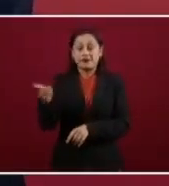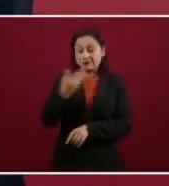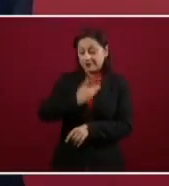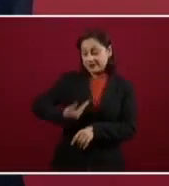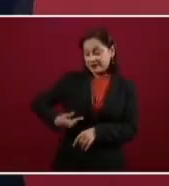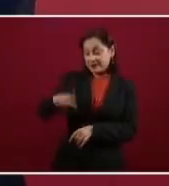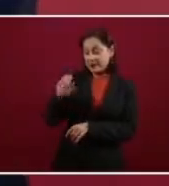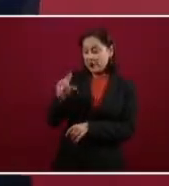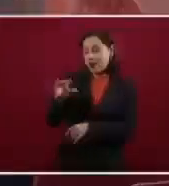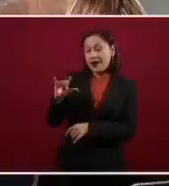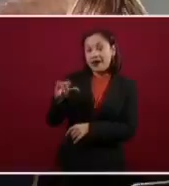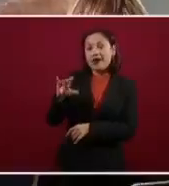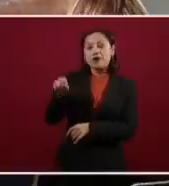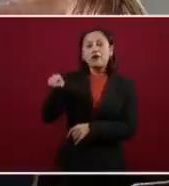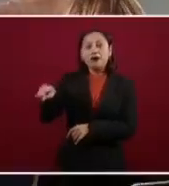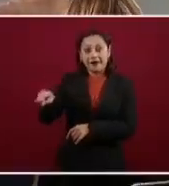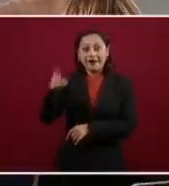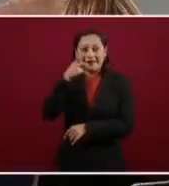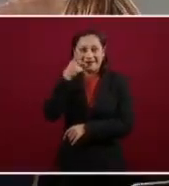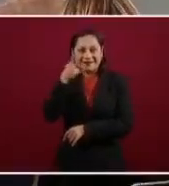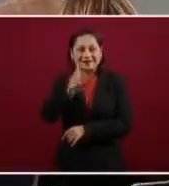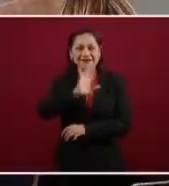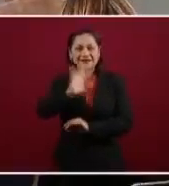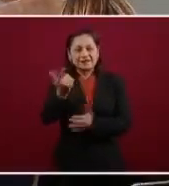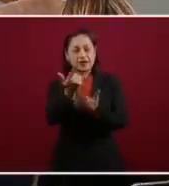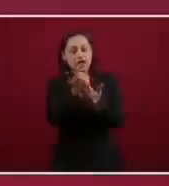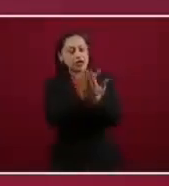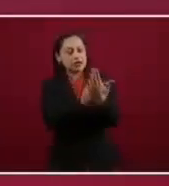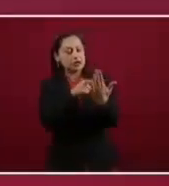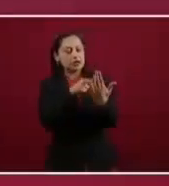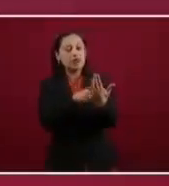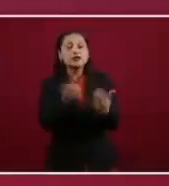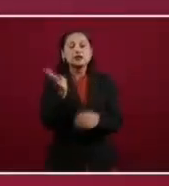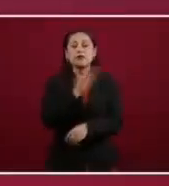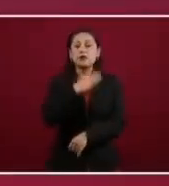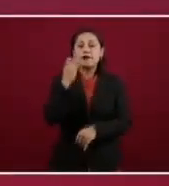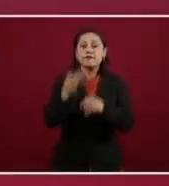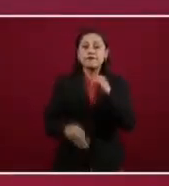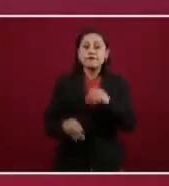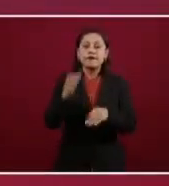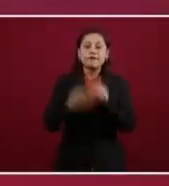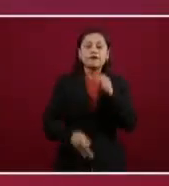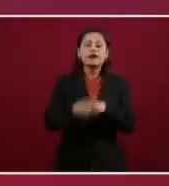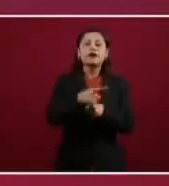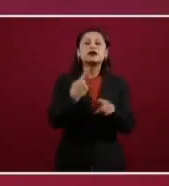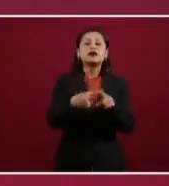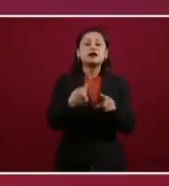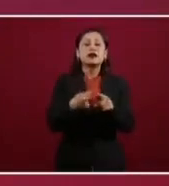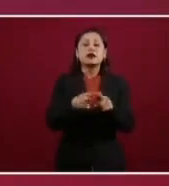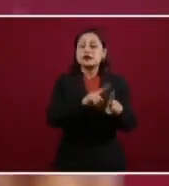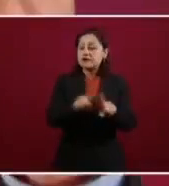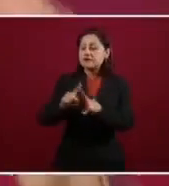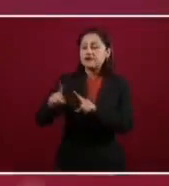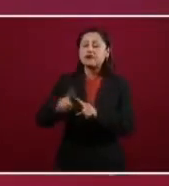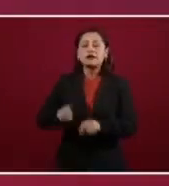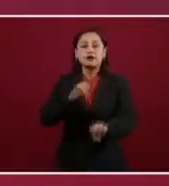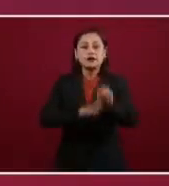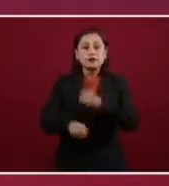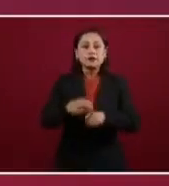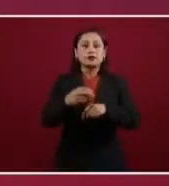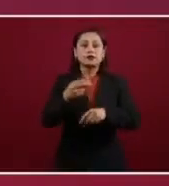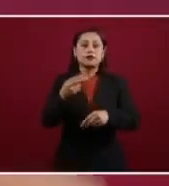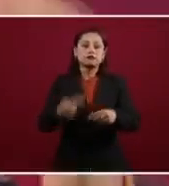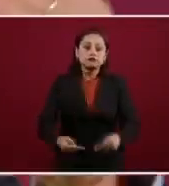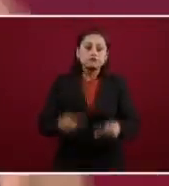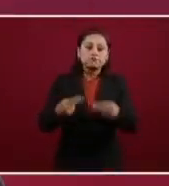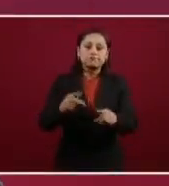tenemos una lista de quienes tienen los precios para el buen fin más de 500 artículos con sus marcas